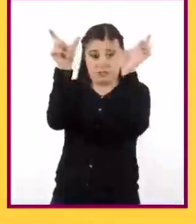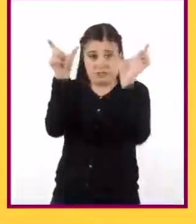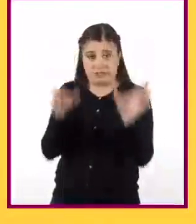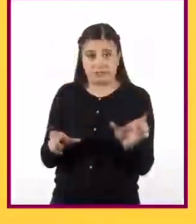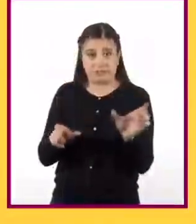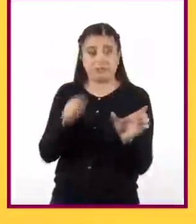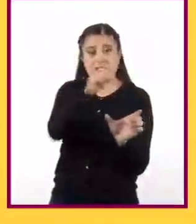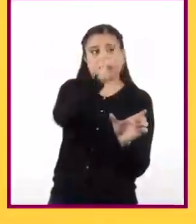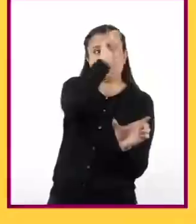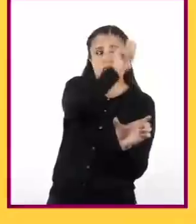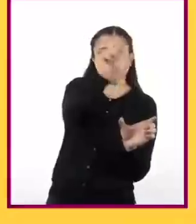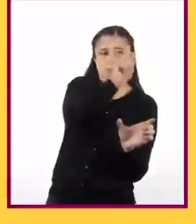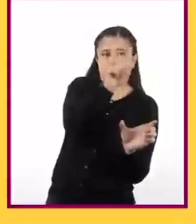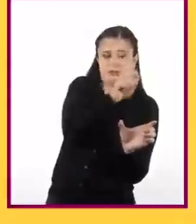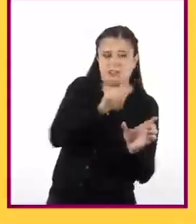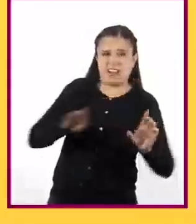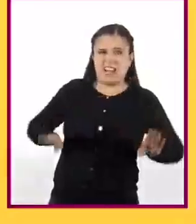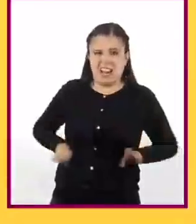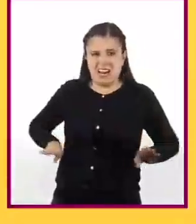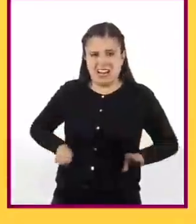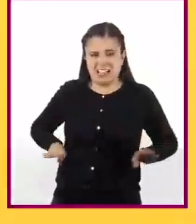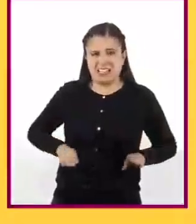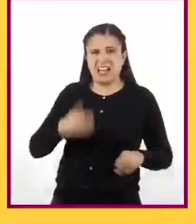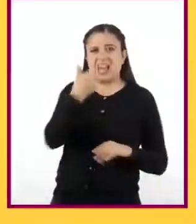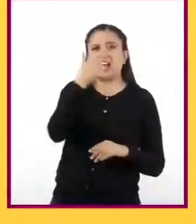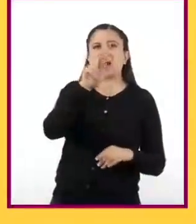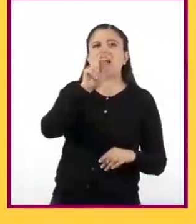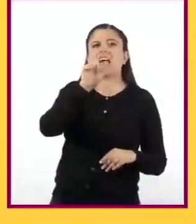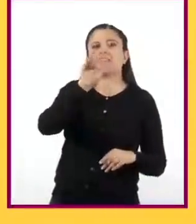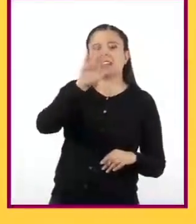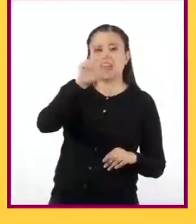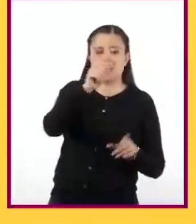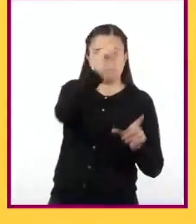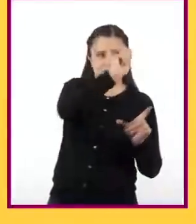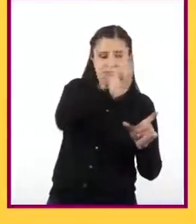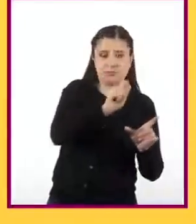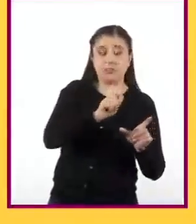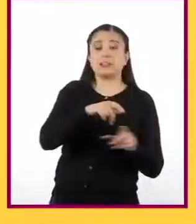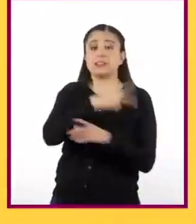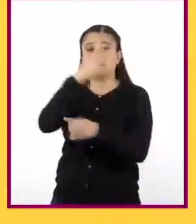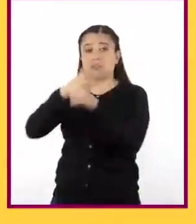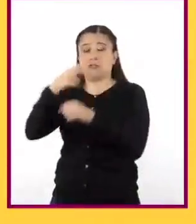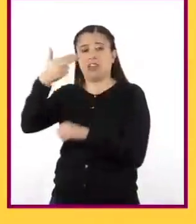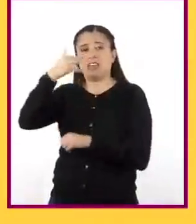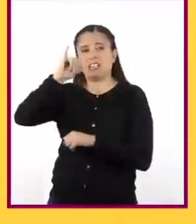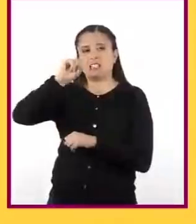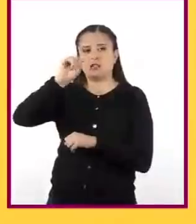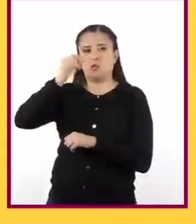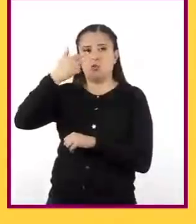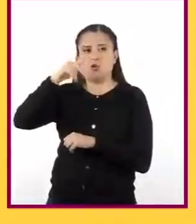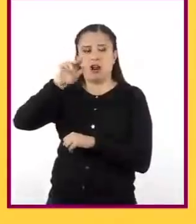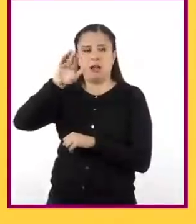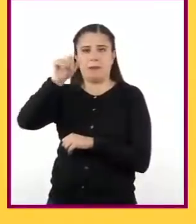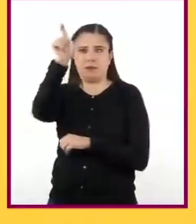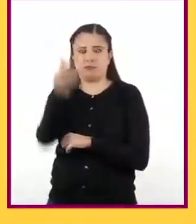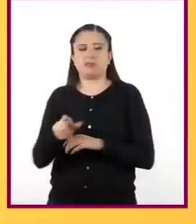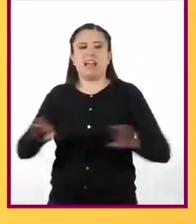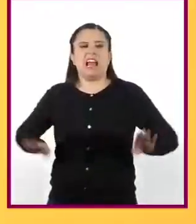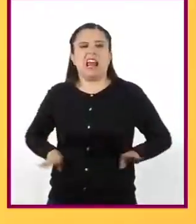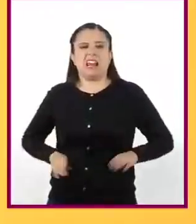primera, escriban las características de una gráfica de barras y en la segunda, las características de un